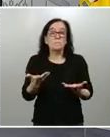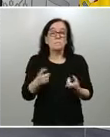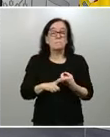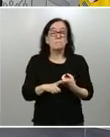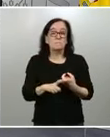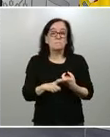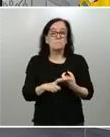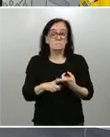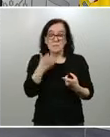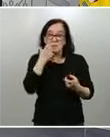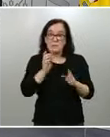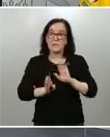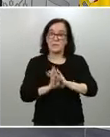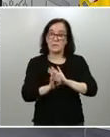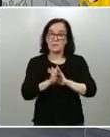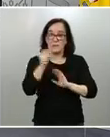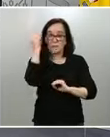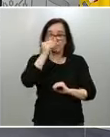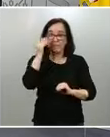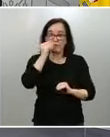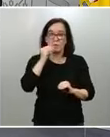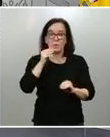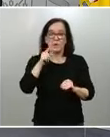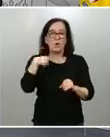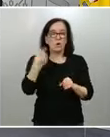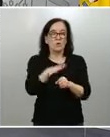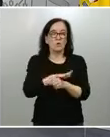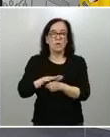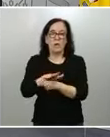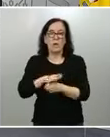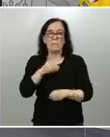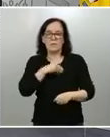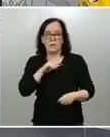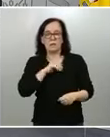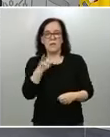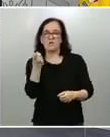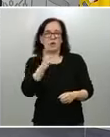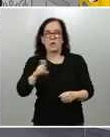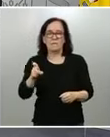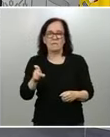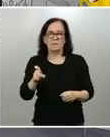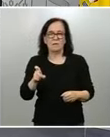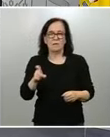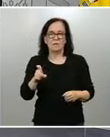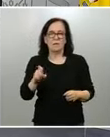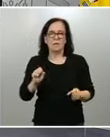sigue pensando en otro ámbito que españa no necesitará un rescate